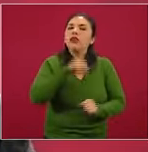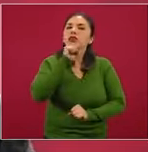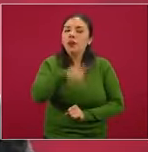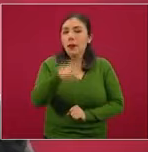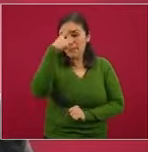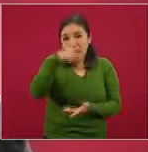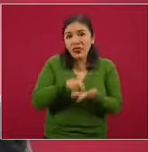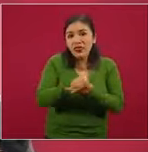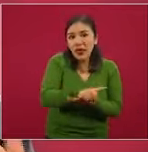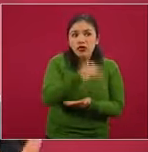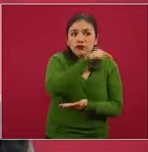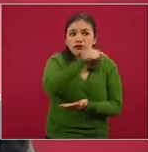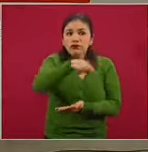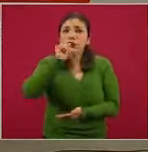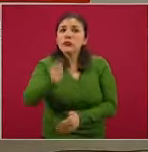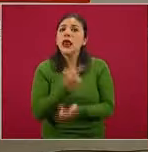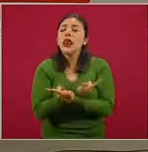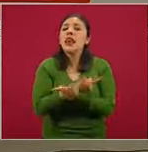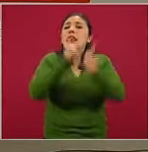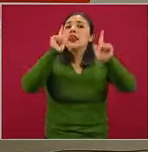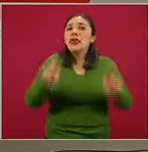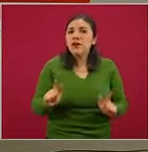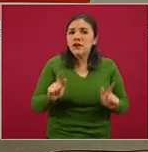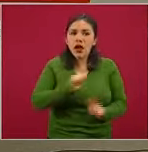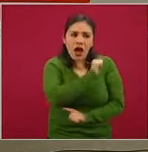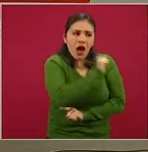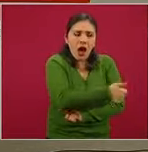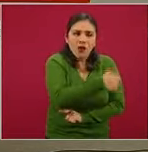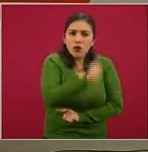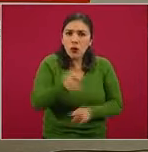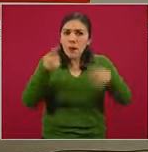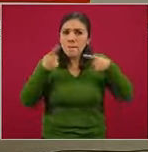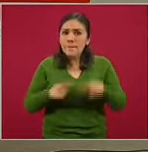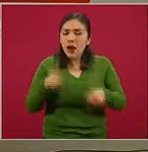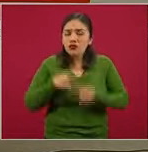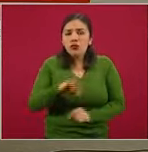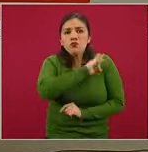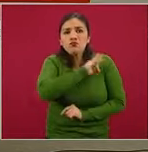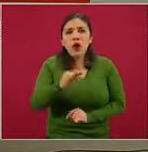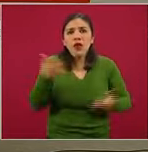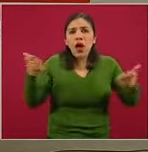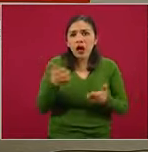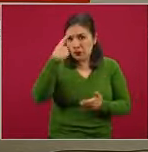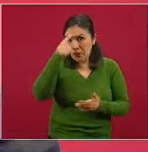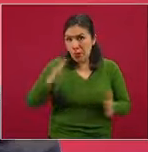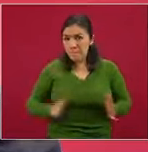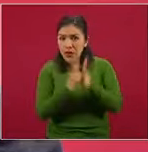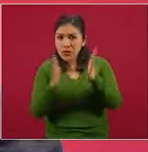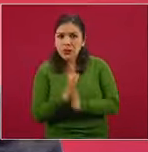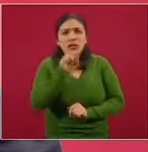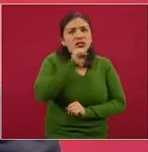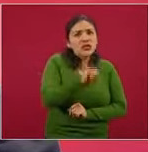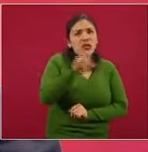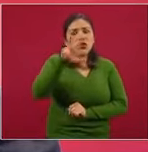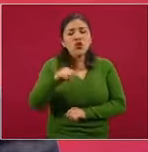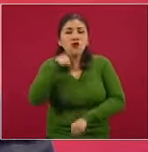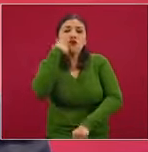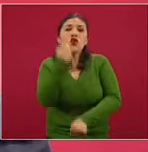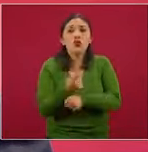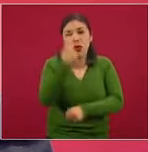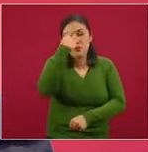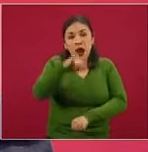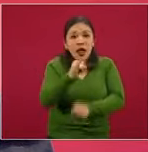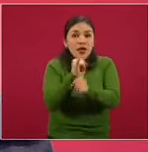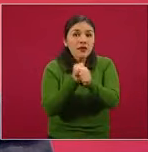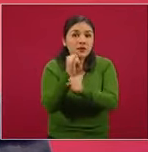el derecho a la libertad o a la autonomía de las personas de participar o no en un proceso